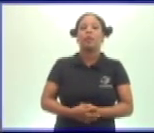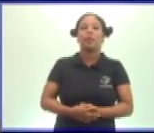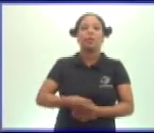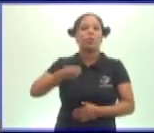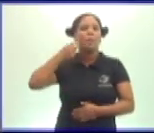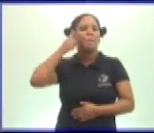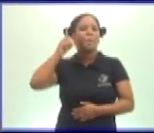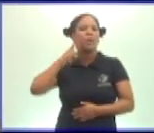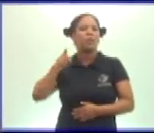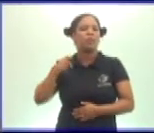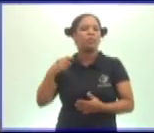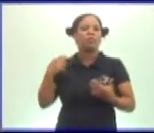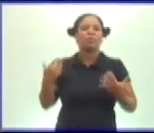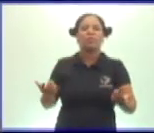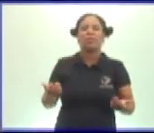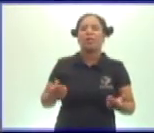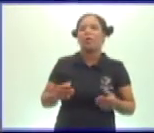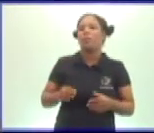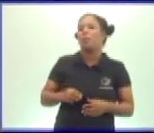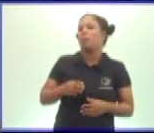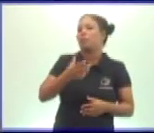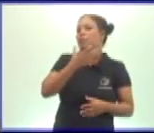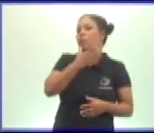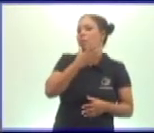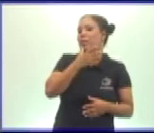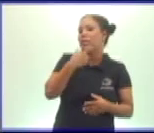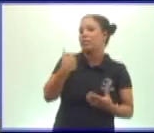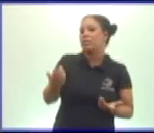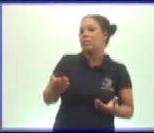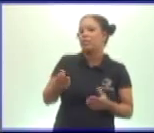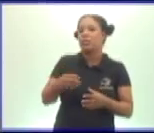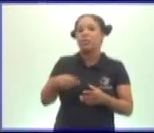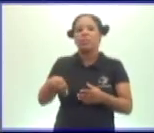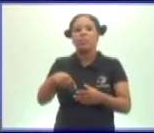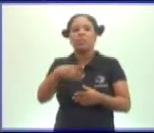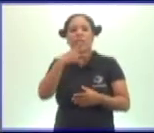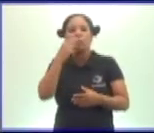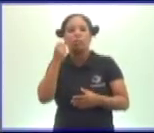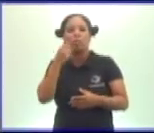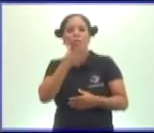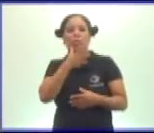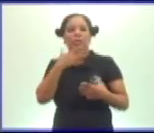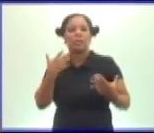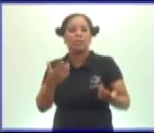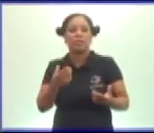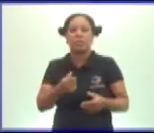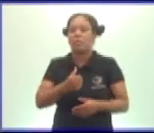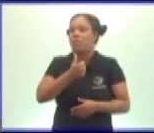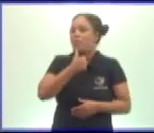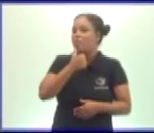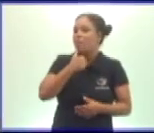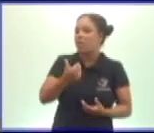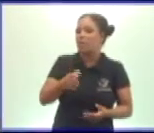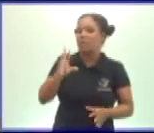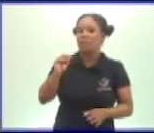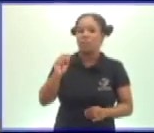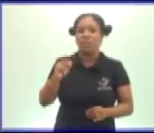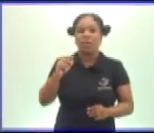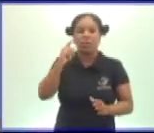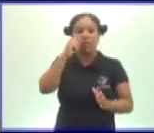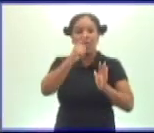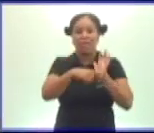este planteamiento de que lo similar disuelve lo similar, pues bueno, sencillamente nos estamos refiriendo a la